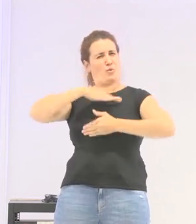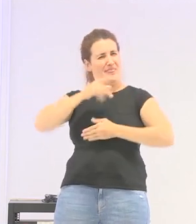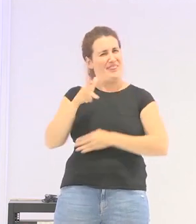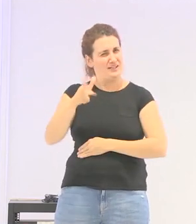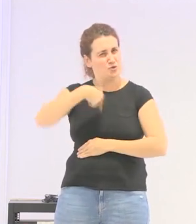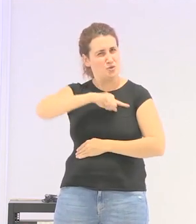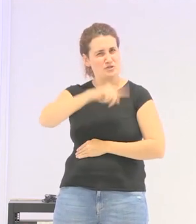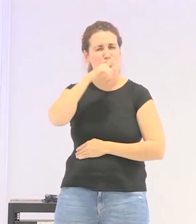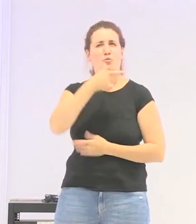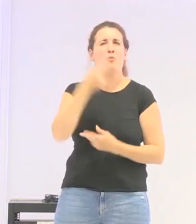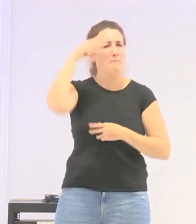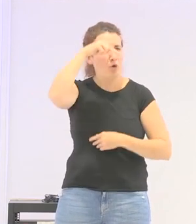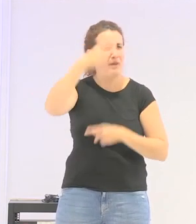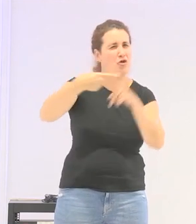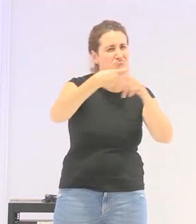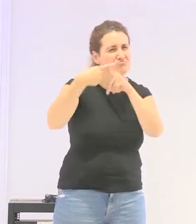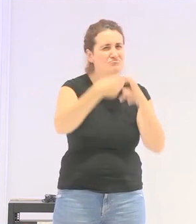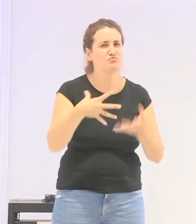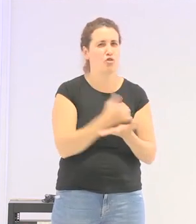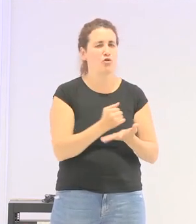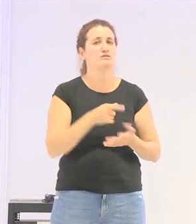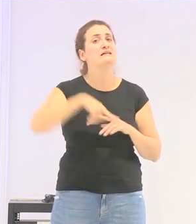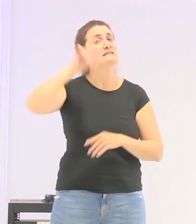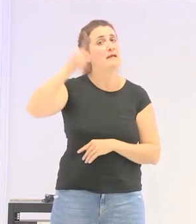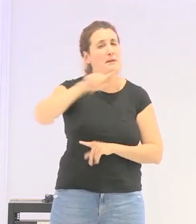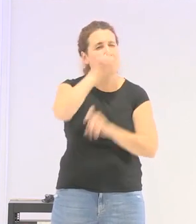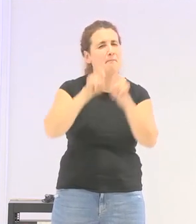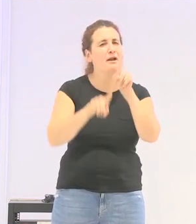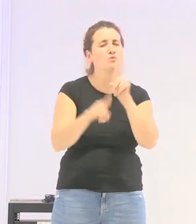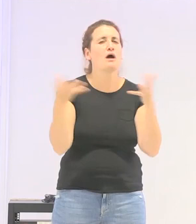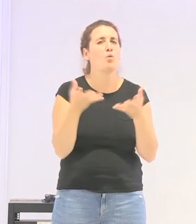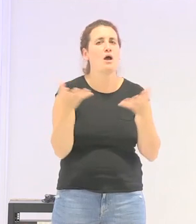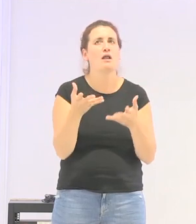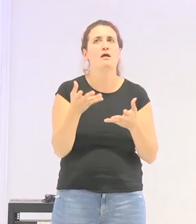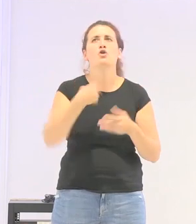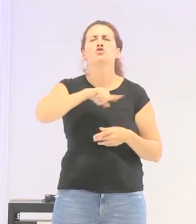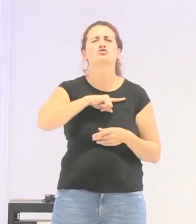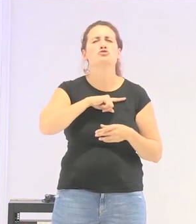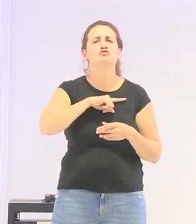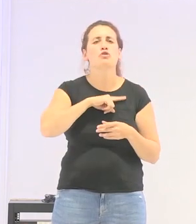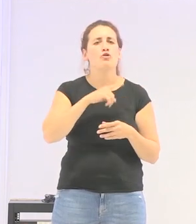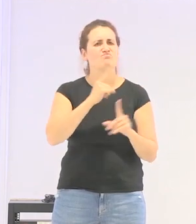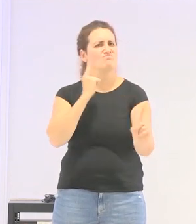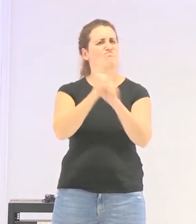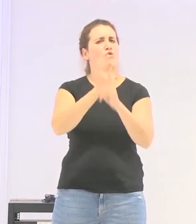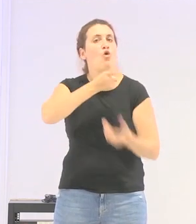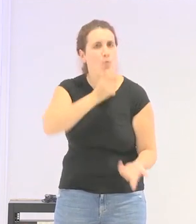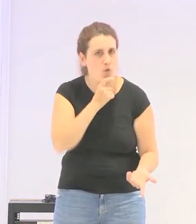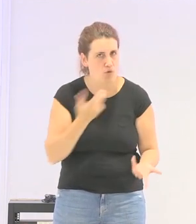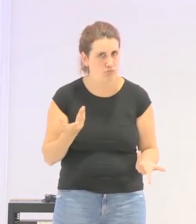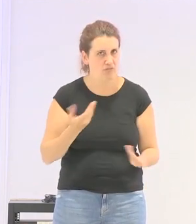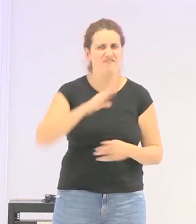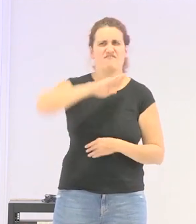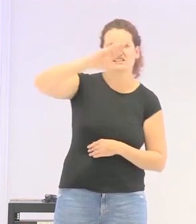preocupación compartida, ¿no? Y también la pregunta que me hacen siempre es, ¿y cómo podemos combatir a estos